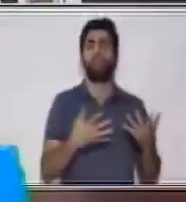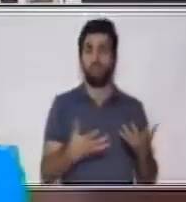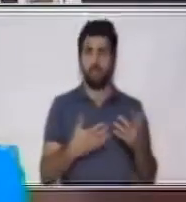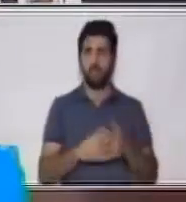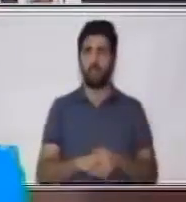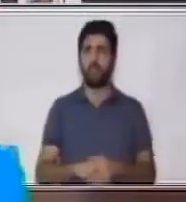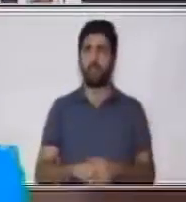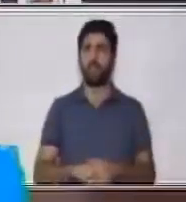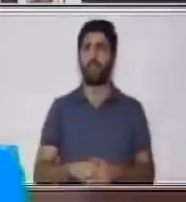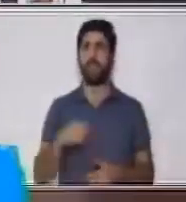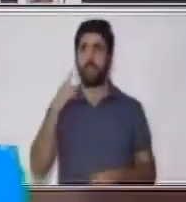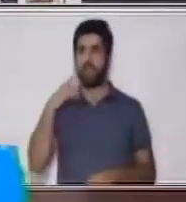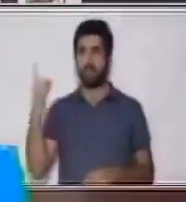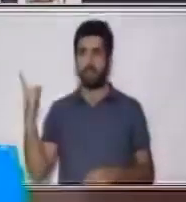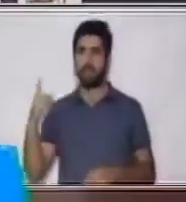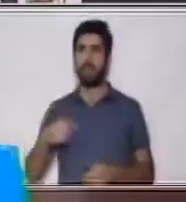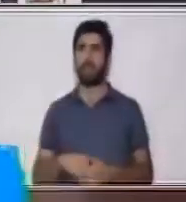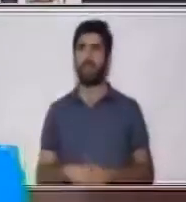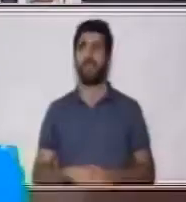Águila,